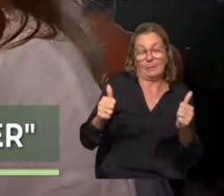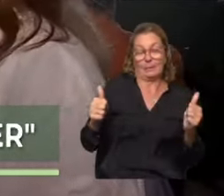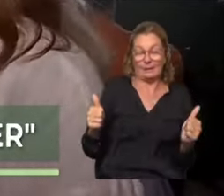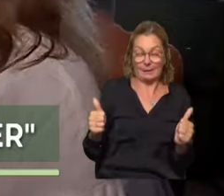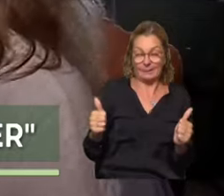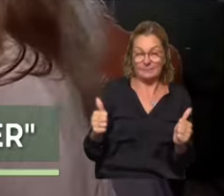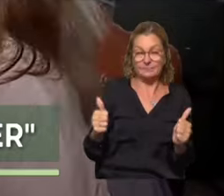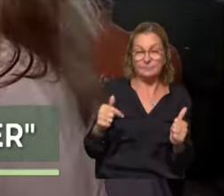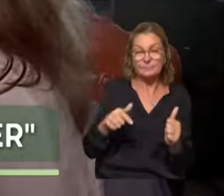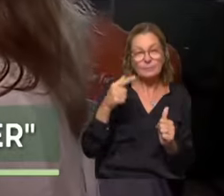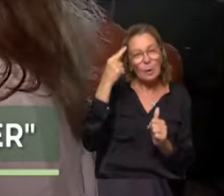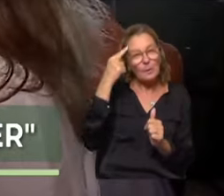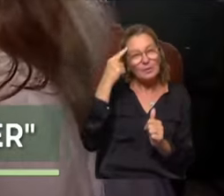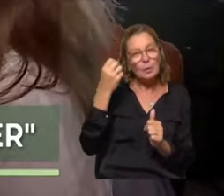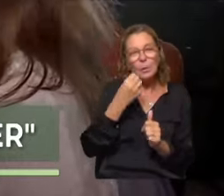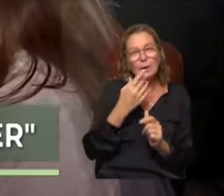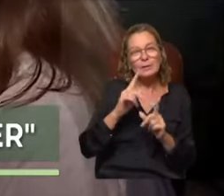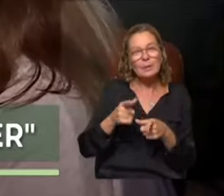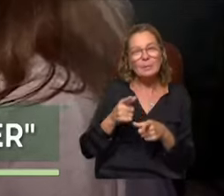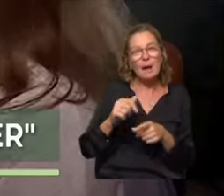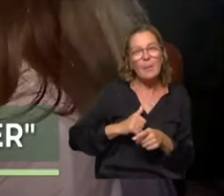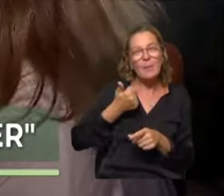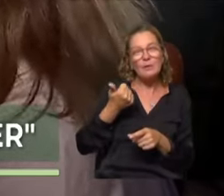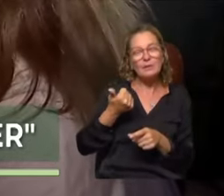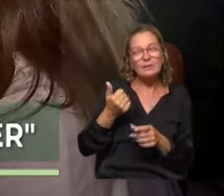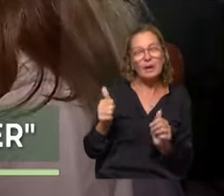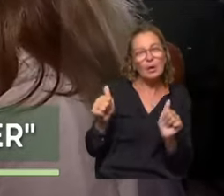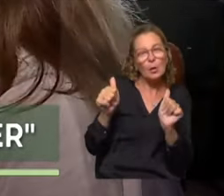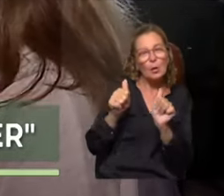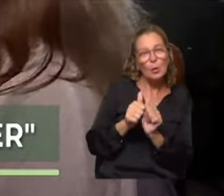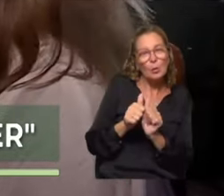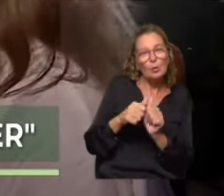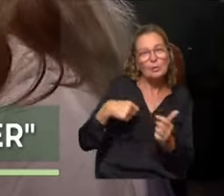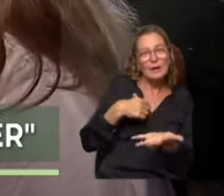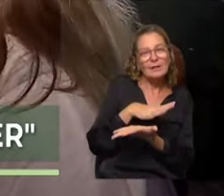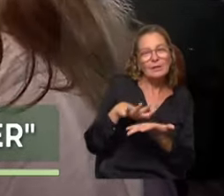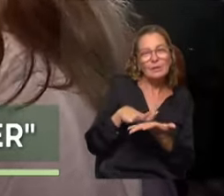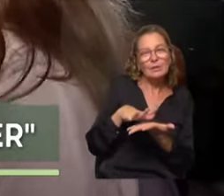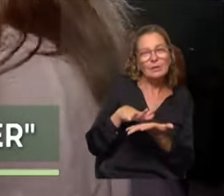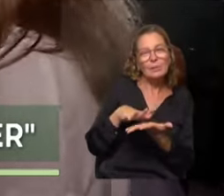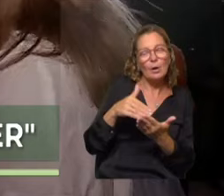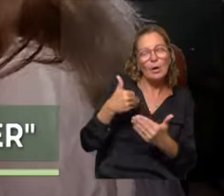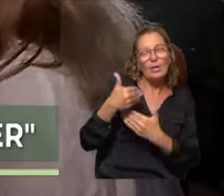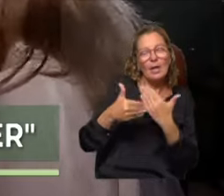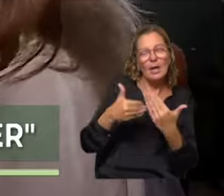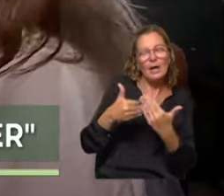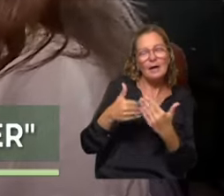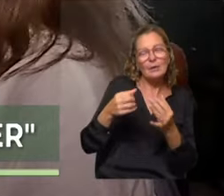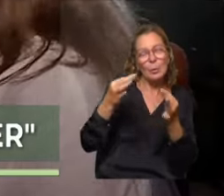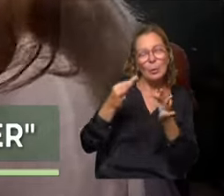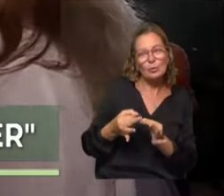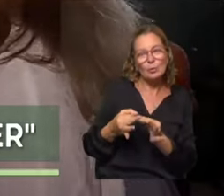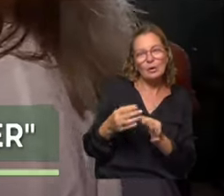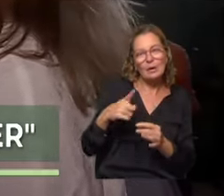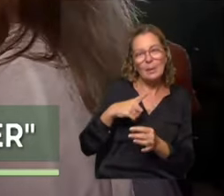otra. Yo creo que es bueno también poder aprovechar esa unión de circunstancias que se tiene que dar, que se dio,